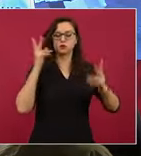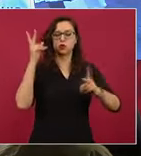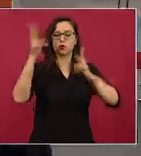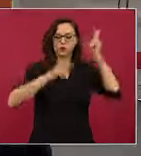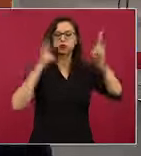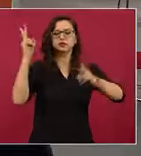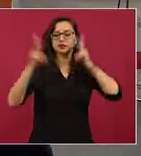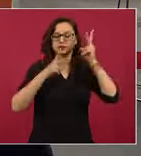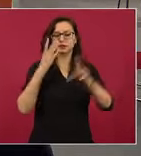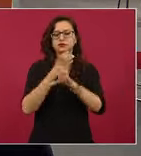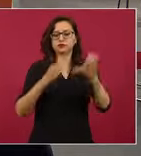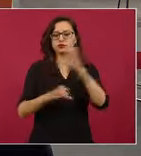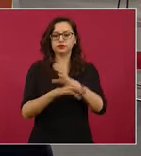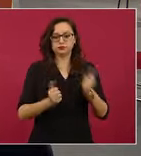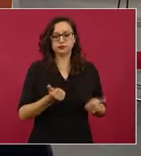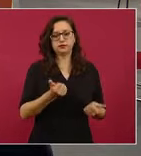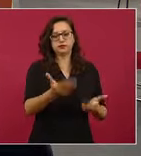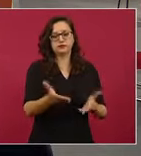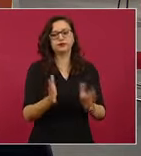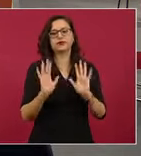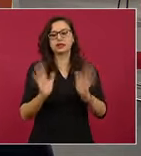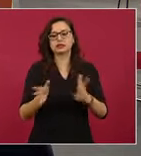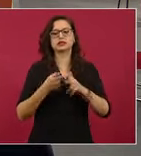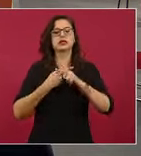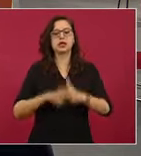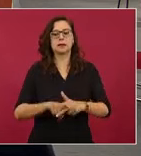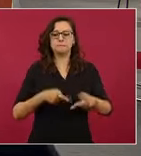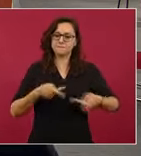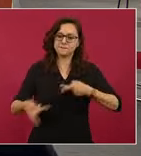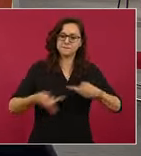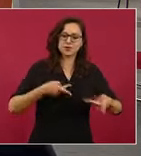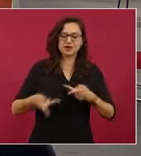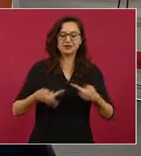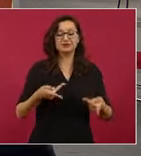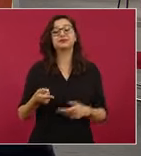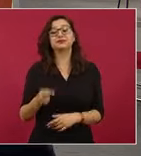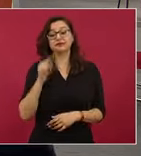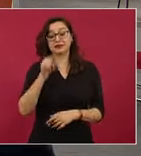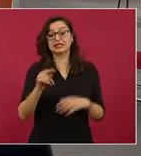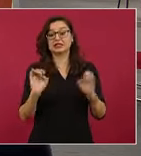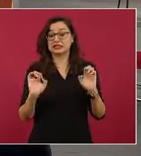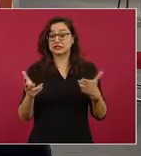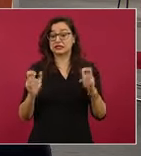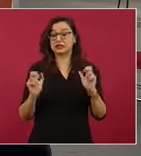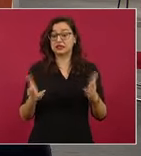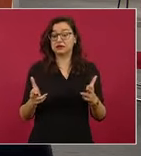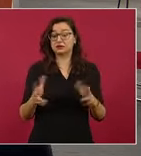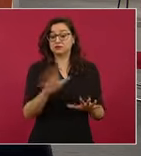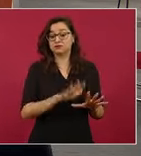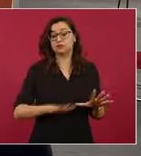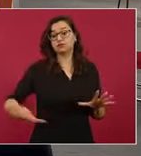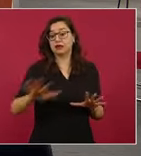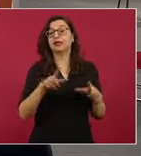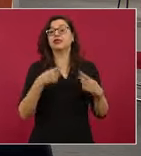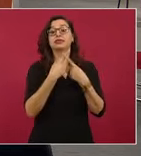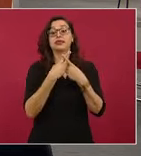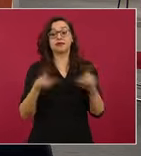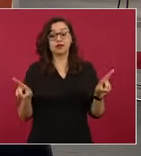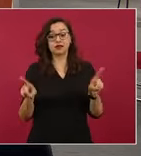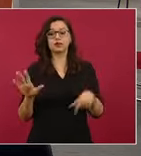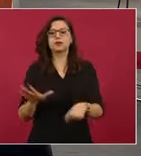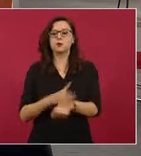estamos empezando la planeación. Efectivamente, Chiapas es un reto diferente porque